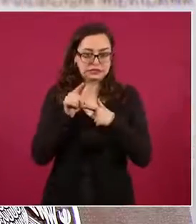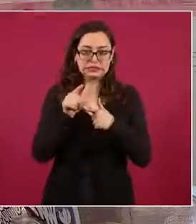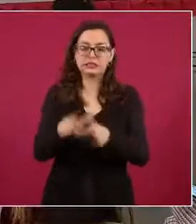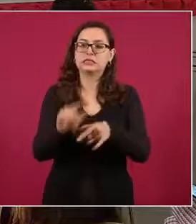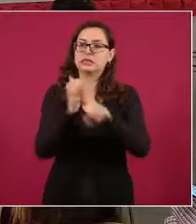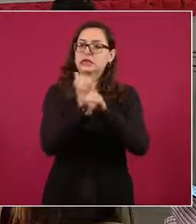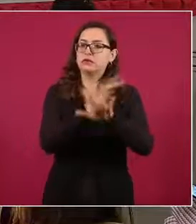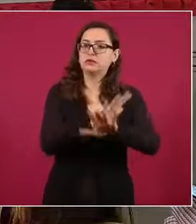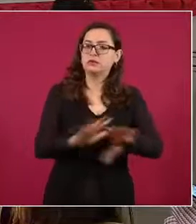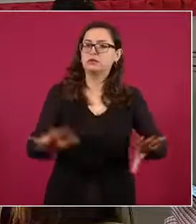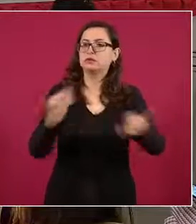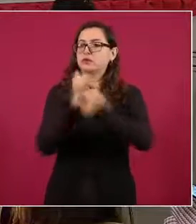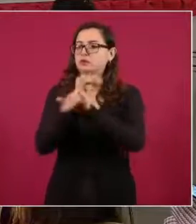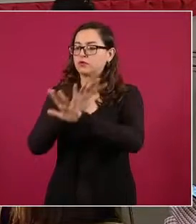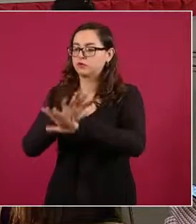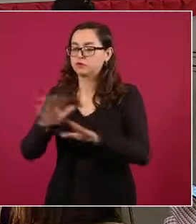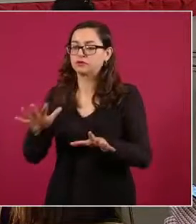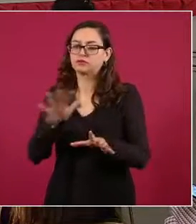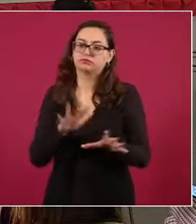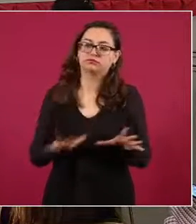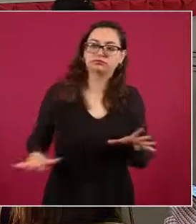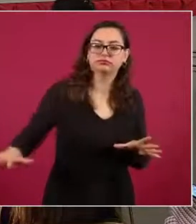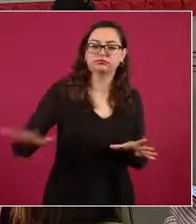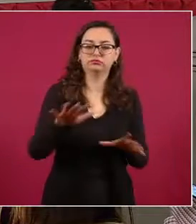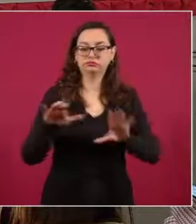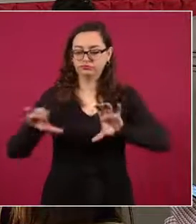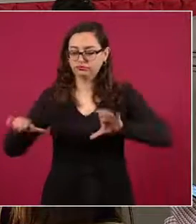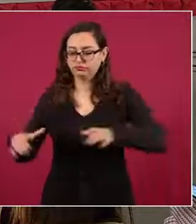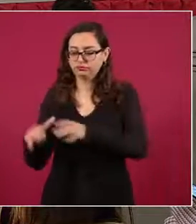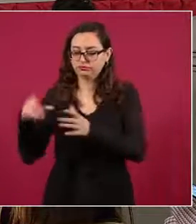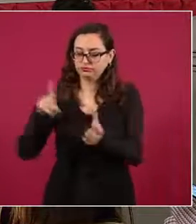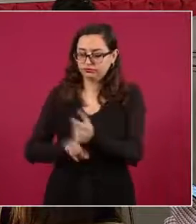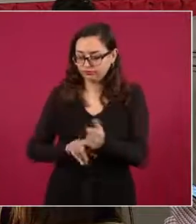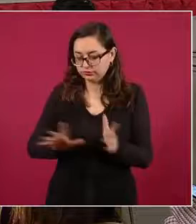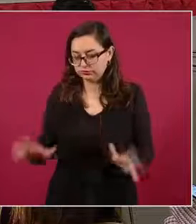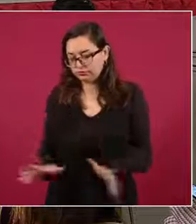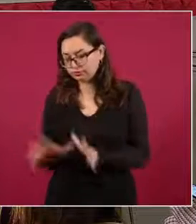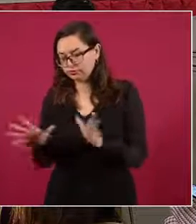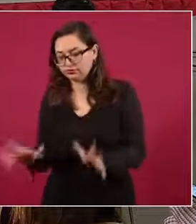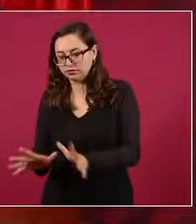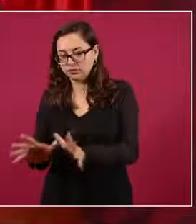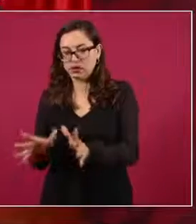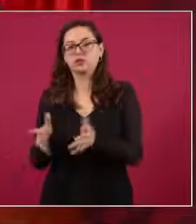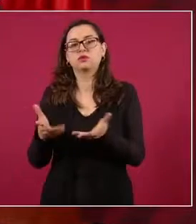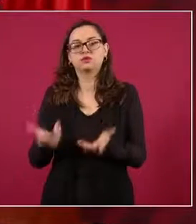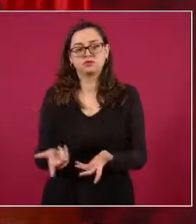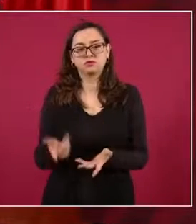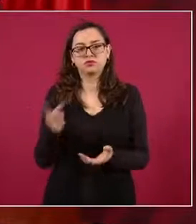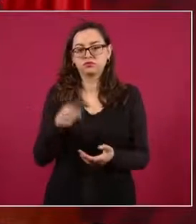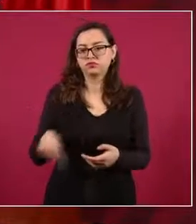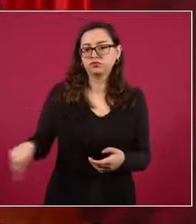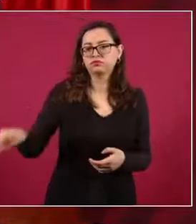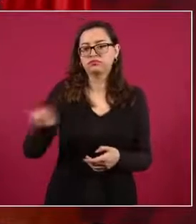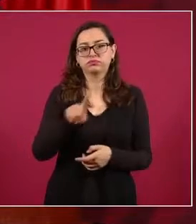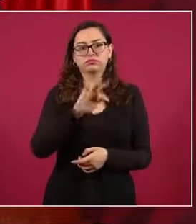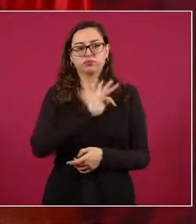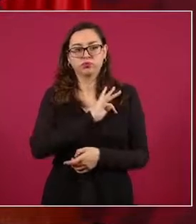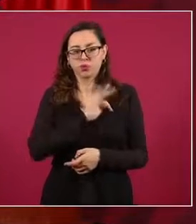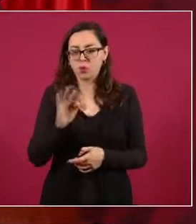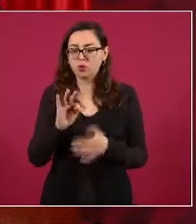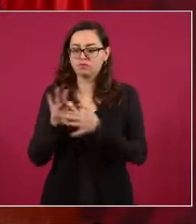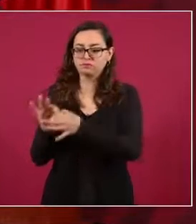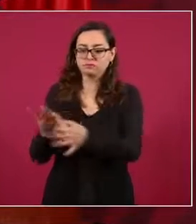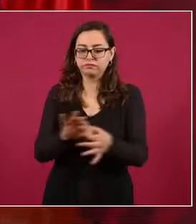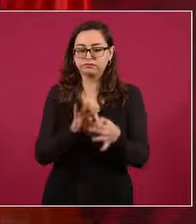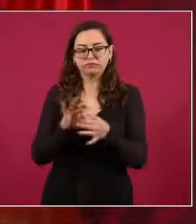reconstruir el bienestar a partir de las comunidades, recuperar el espacio público, reconstruir el tejido social, y la